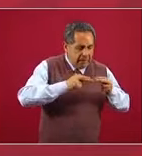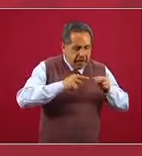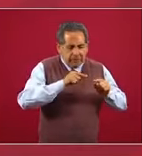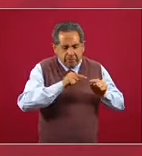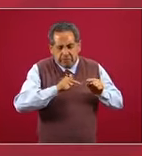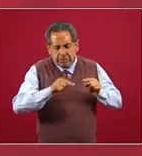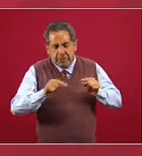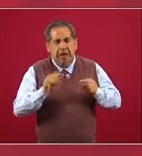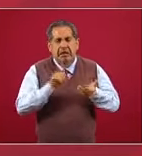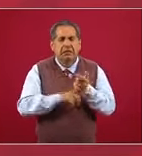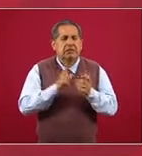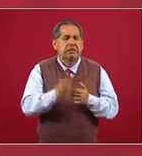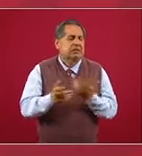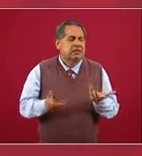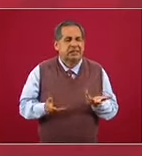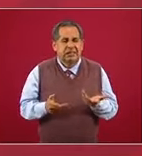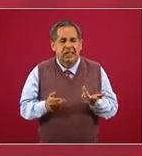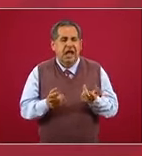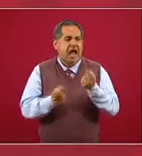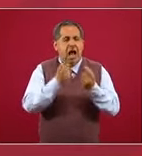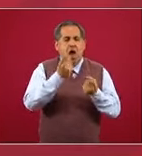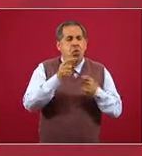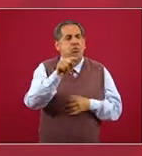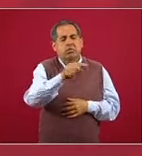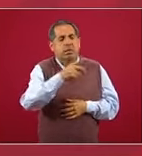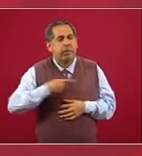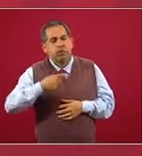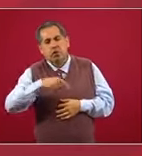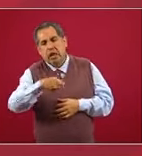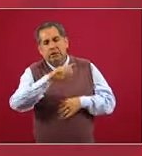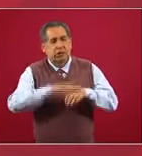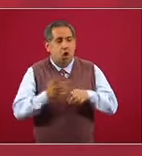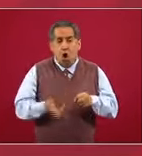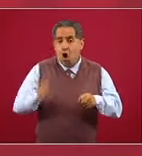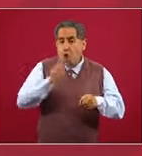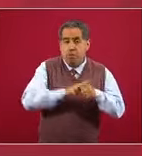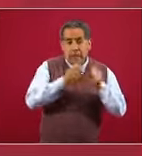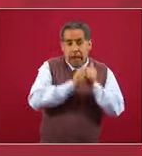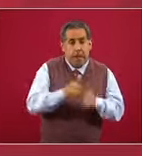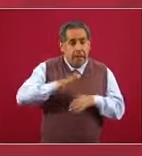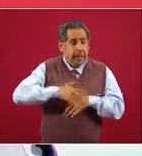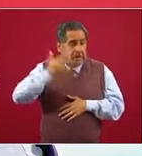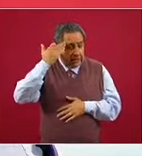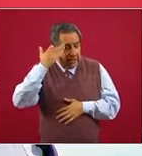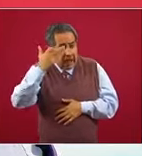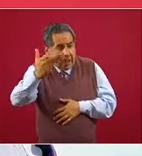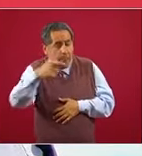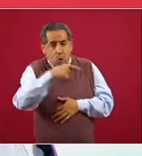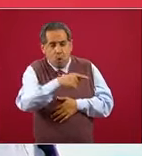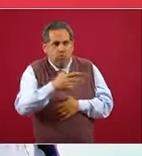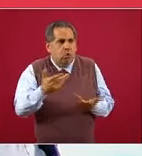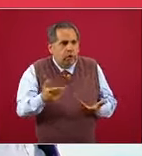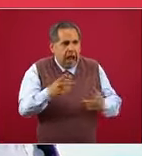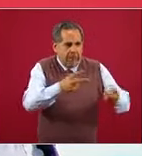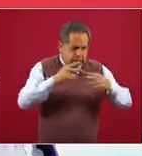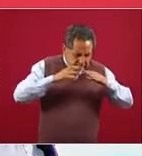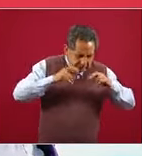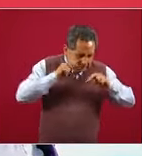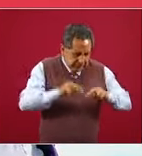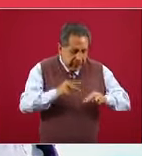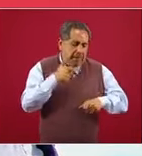hacen precisamente se dan en aquellos casos o personas que estuvieron hospitalizadas por más tiempo, en algunas defunciones